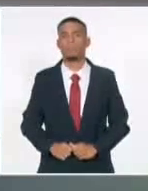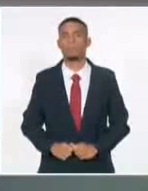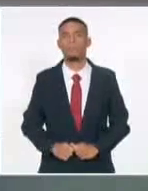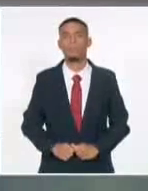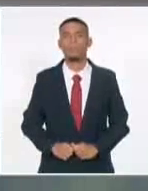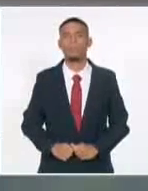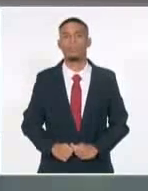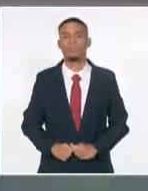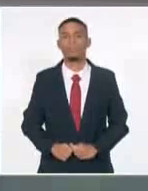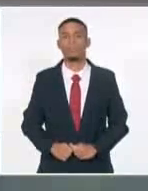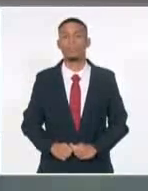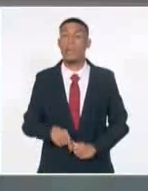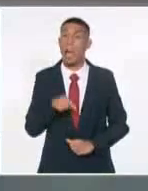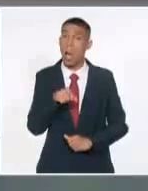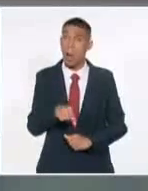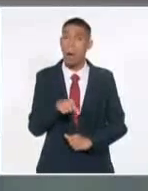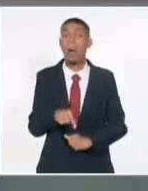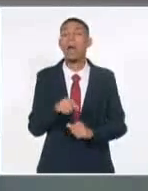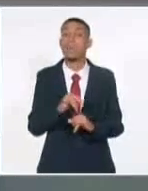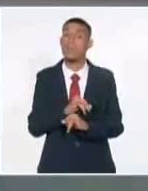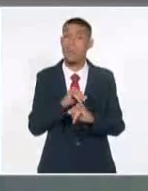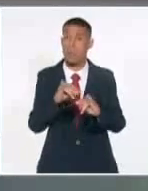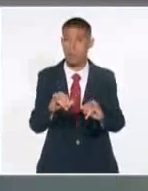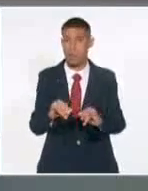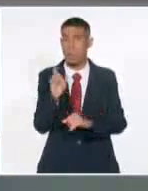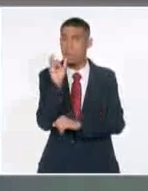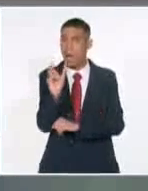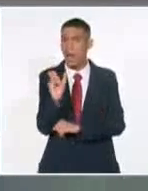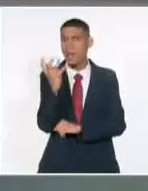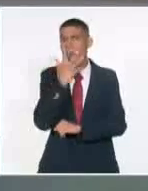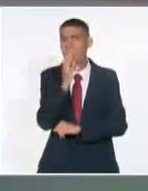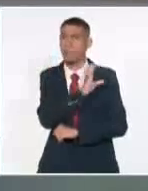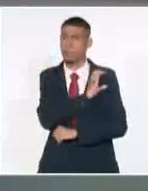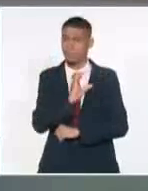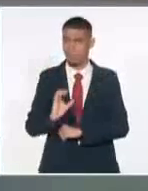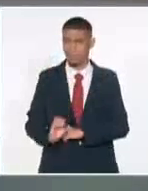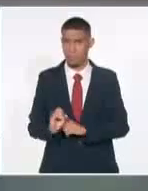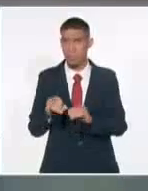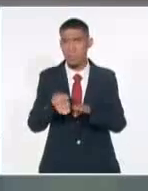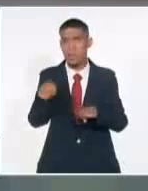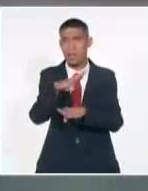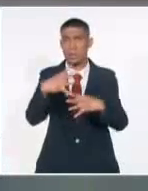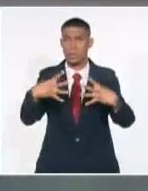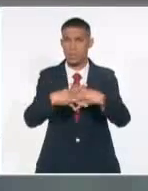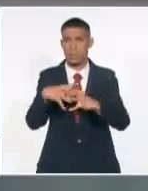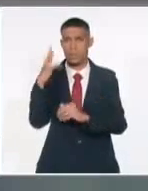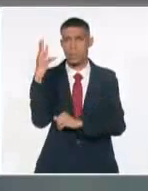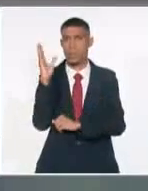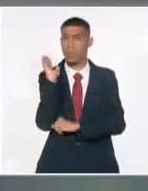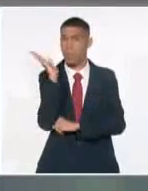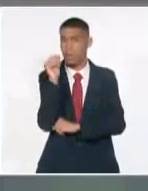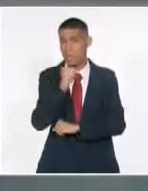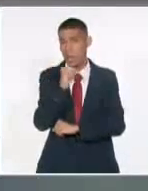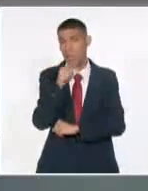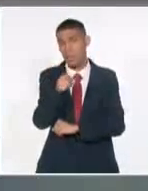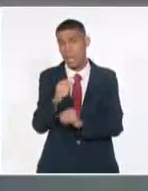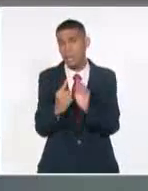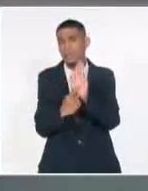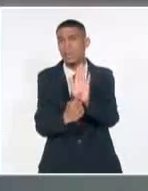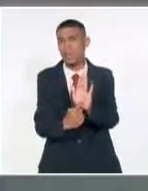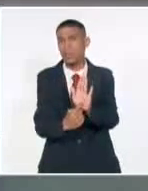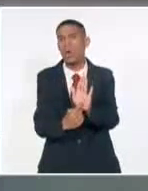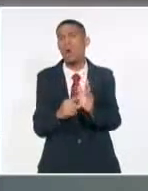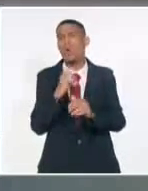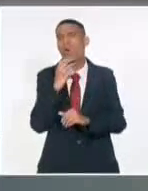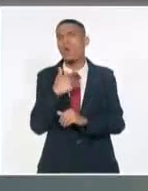Como habíamos adelantado, a continuación retransmitimos las palabras del canciller cubano Bruno Rodríguez Parrilla en conferencia de prensa en la que expuso la posición de Cuba ante